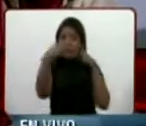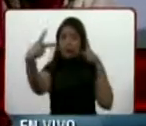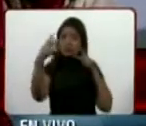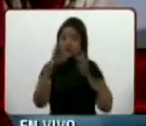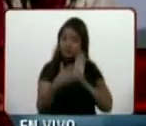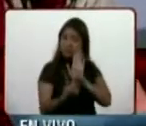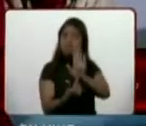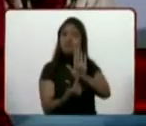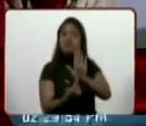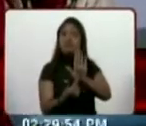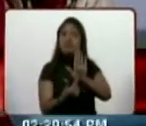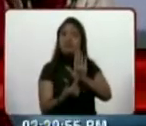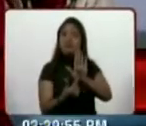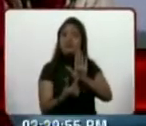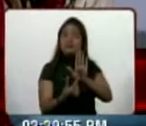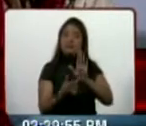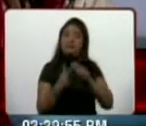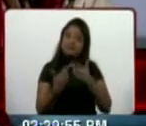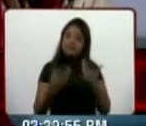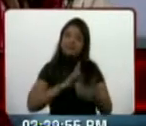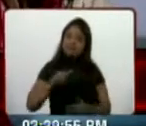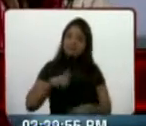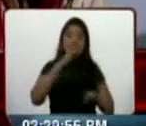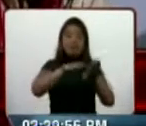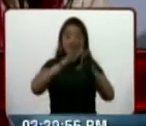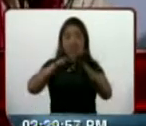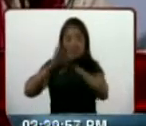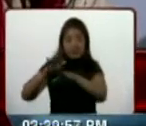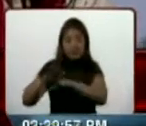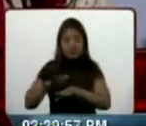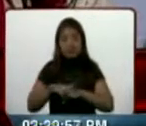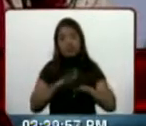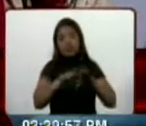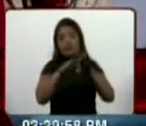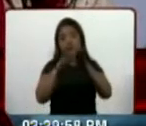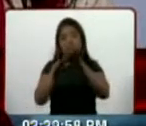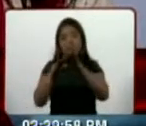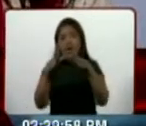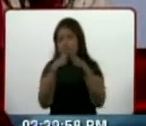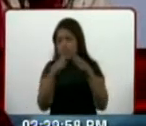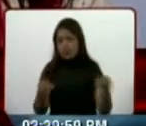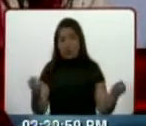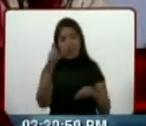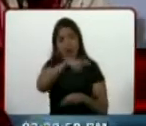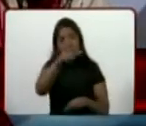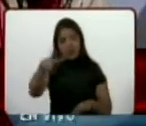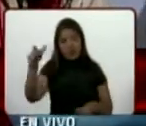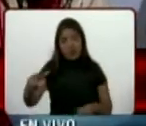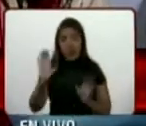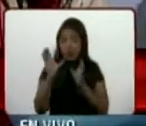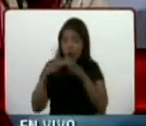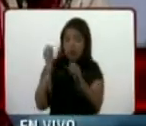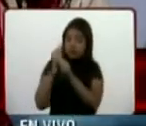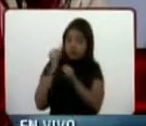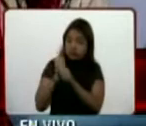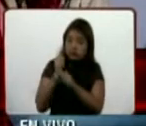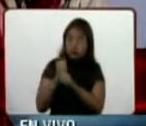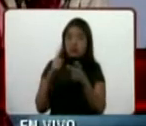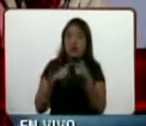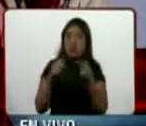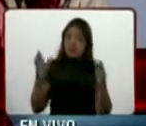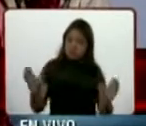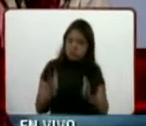portada. Así que nosotros llamamos a todos, a la clase obrera, a los trabajadores, a los